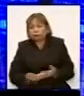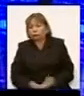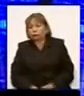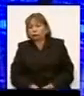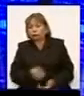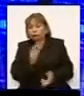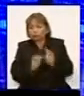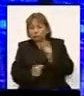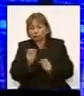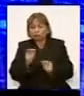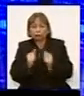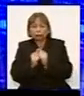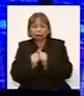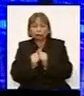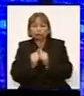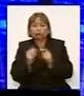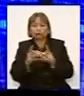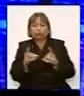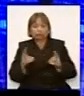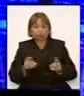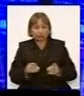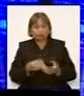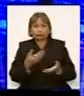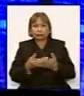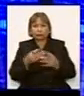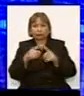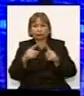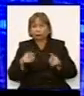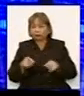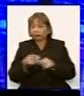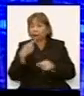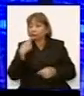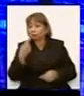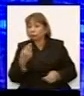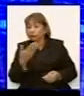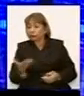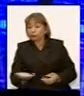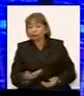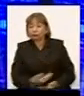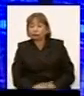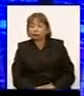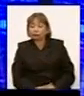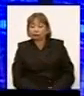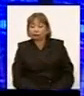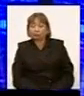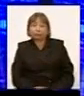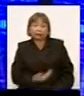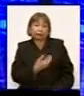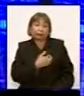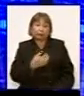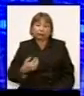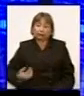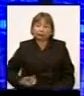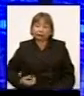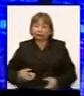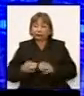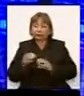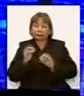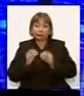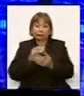la gente y es sobre la demarcación territorial. Es por ello que el congresista presidente de la Comisión